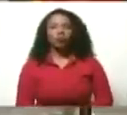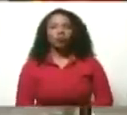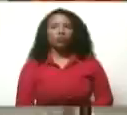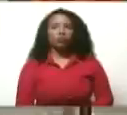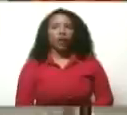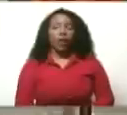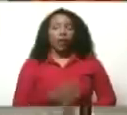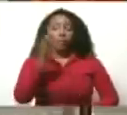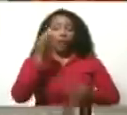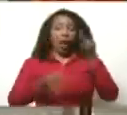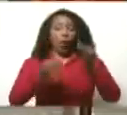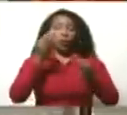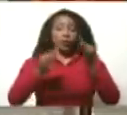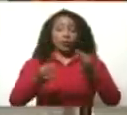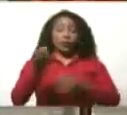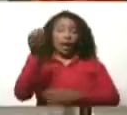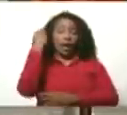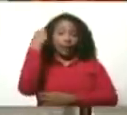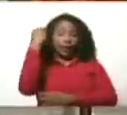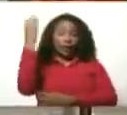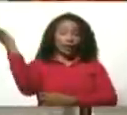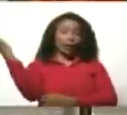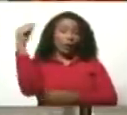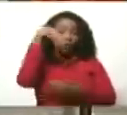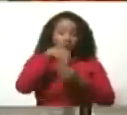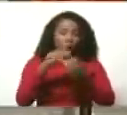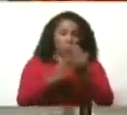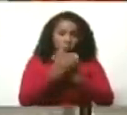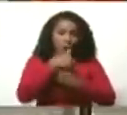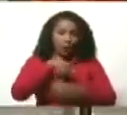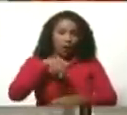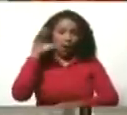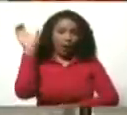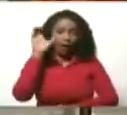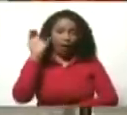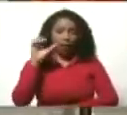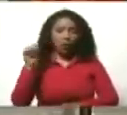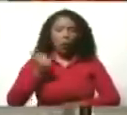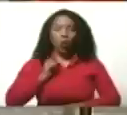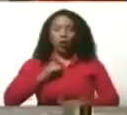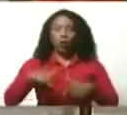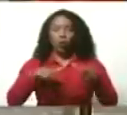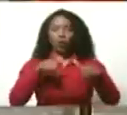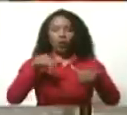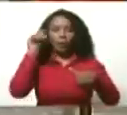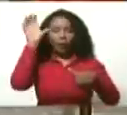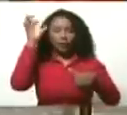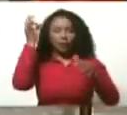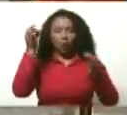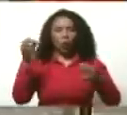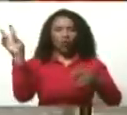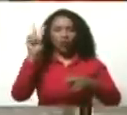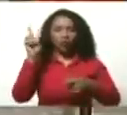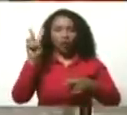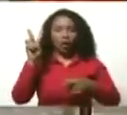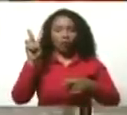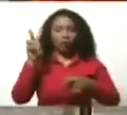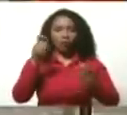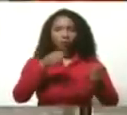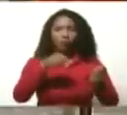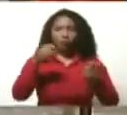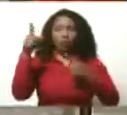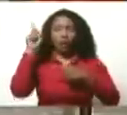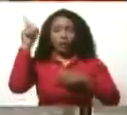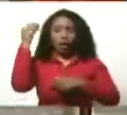de la justicia italiana se viniese a esconder aquí en Caracas o en cualquier lugar del país, de seguro Venezuela extraditase